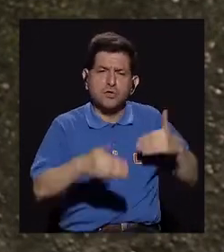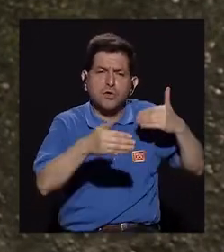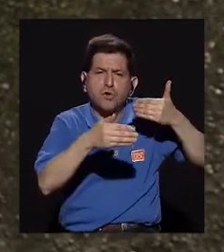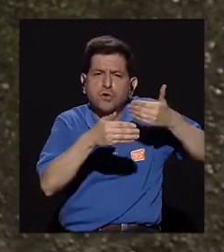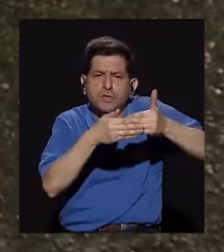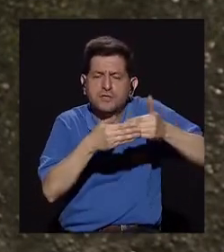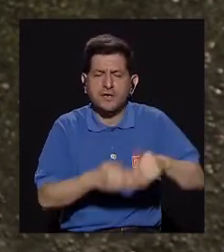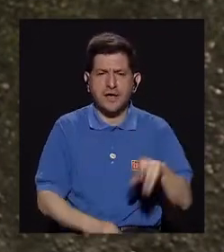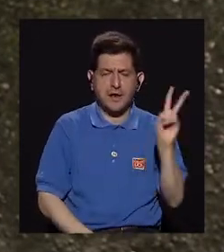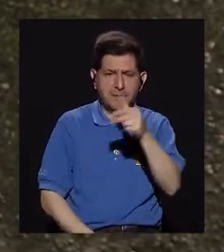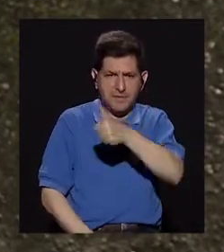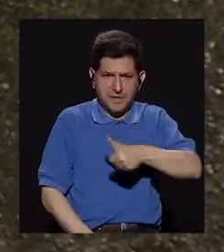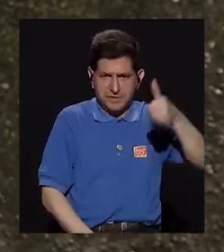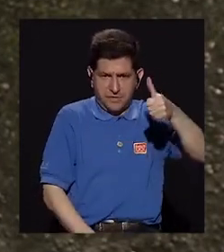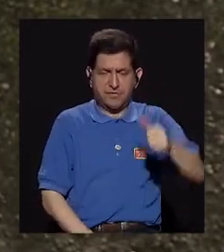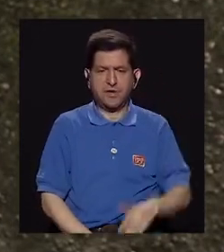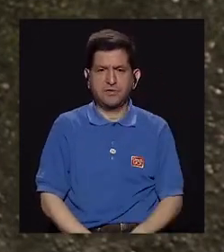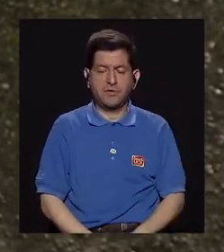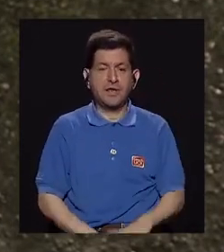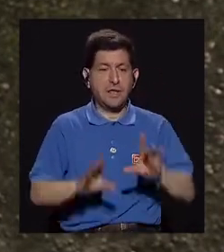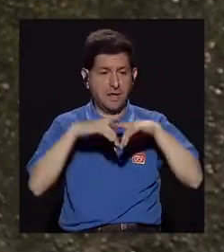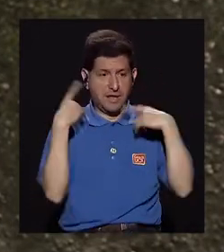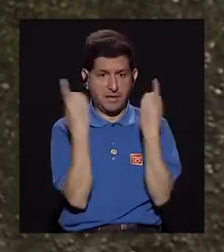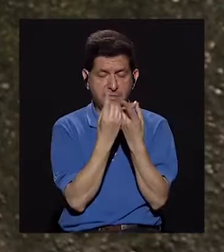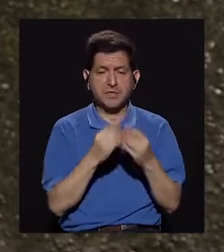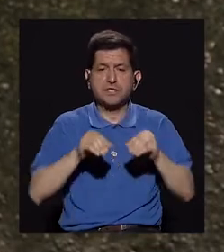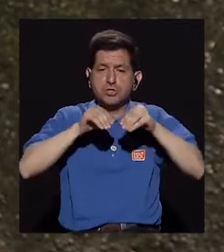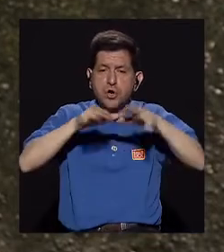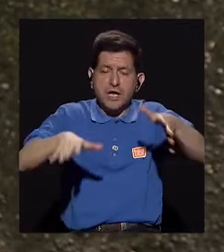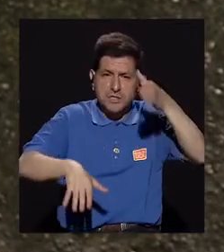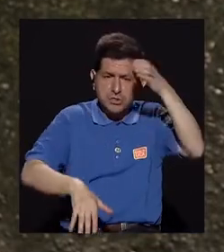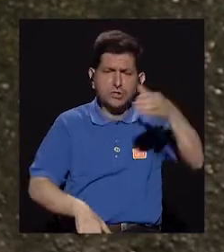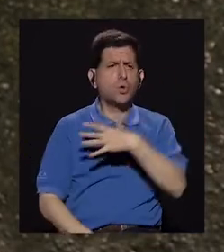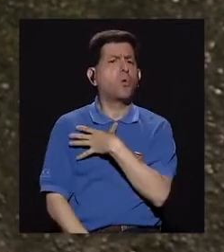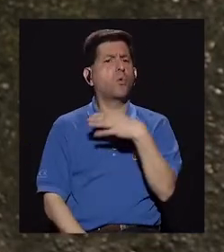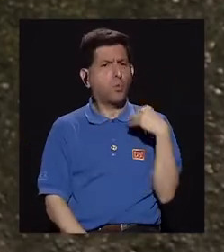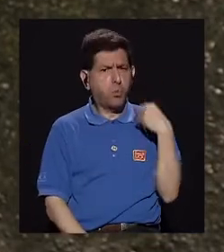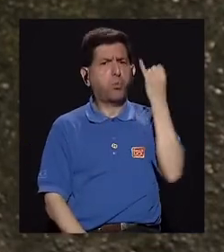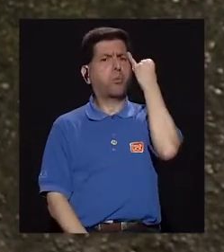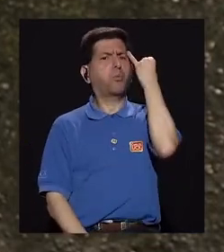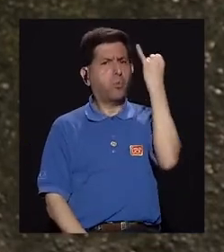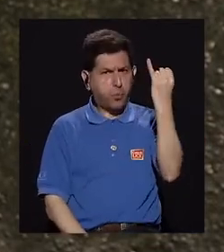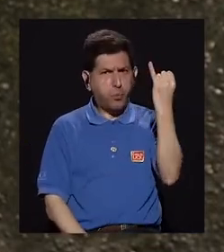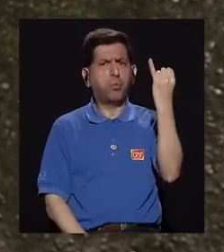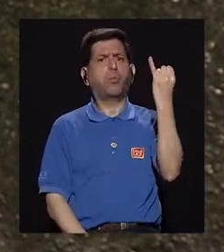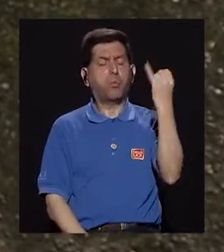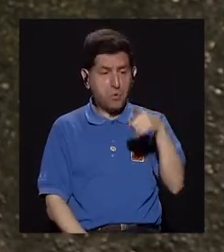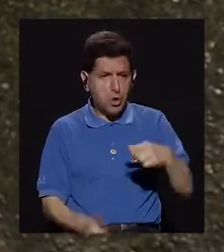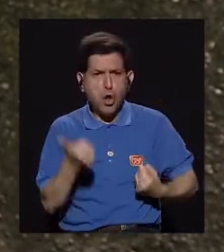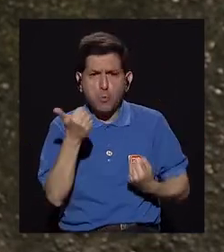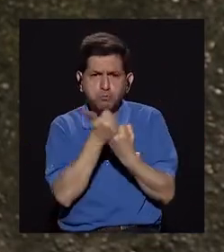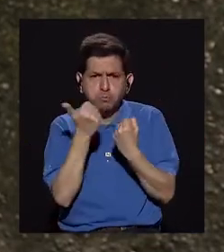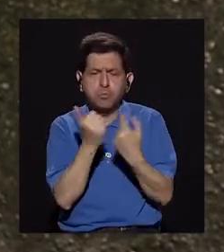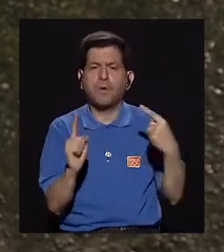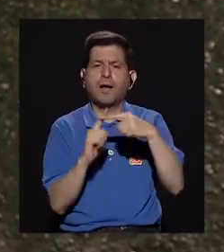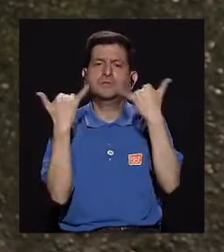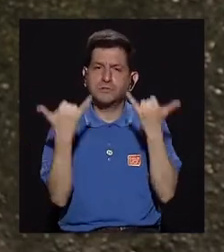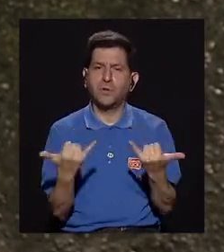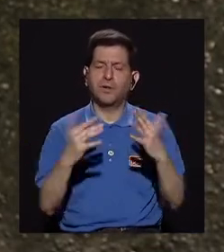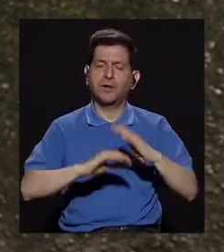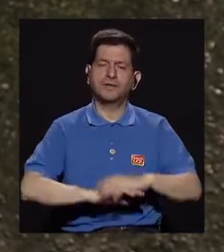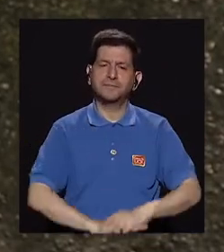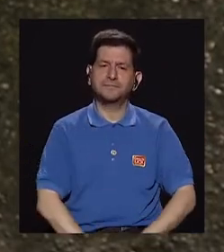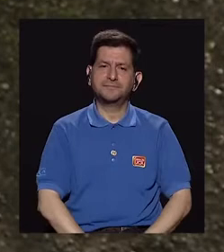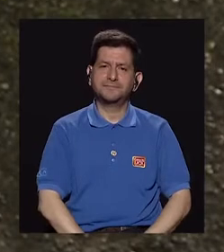acercamos a la vicerrectoría y a la vicerrectoría en el Departamento de Extensión Cultural les gustó mucho la idea pues, y nos han apoyado hasta el momento,